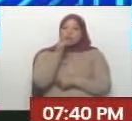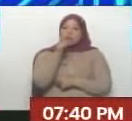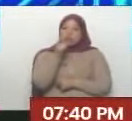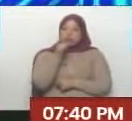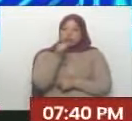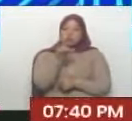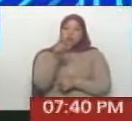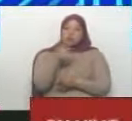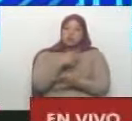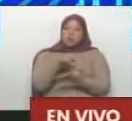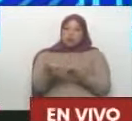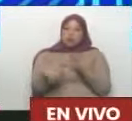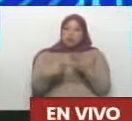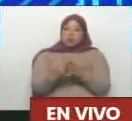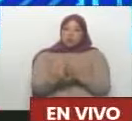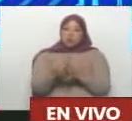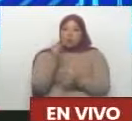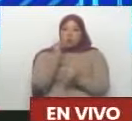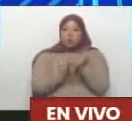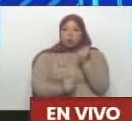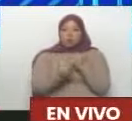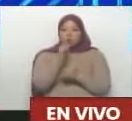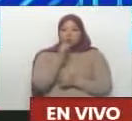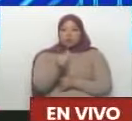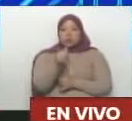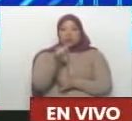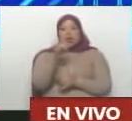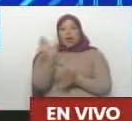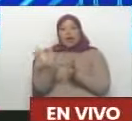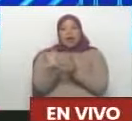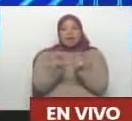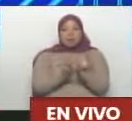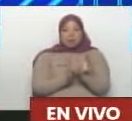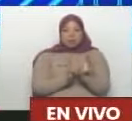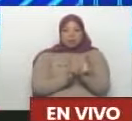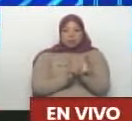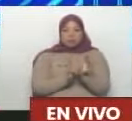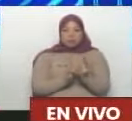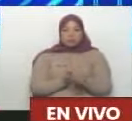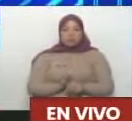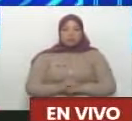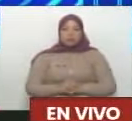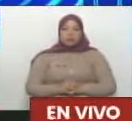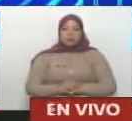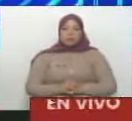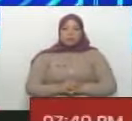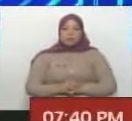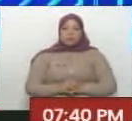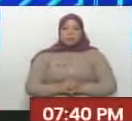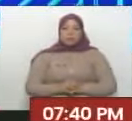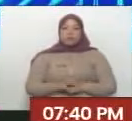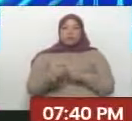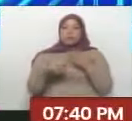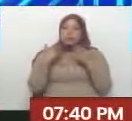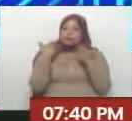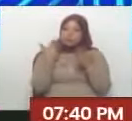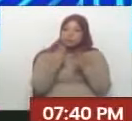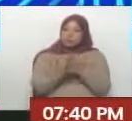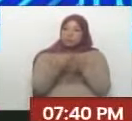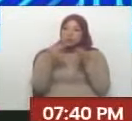que Washington dio, ese ultimátum que colocó hasta abril, porque si no se llega